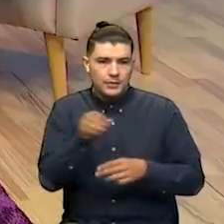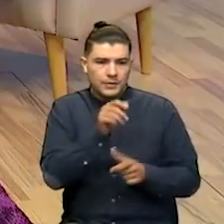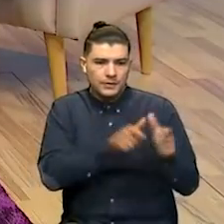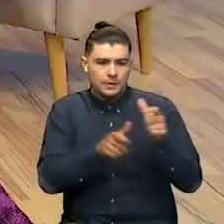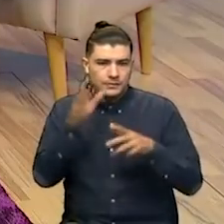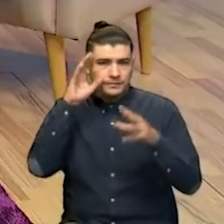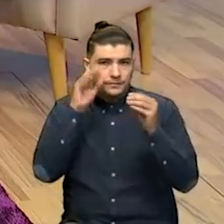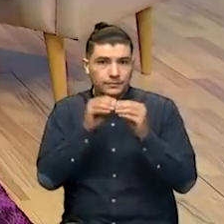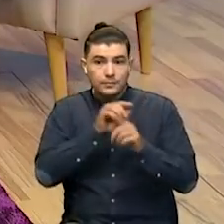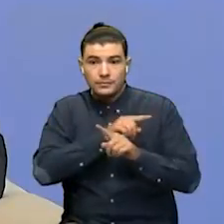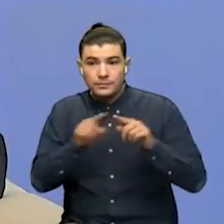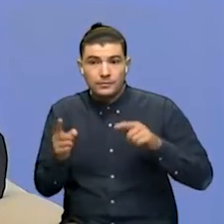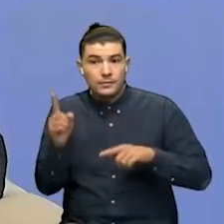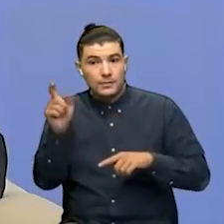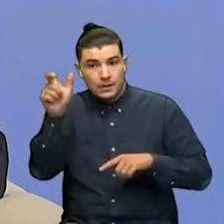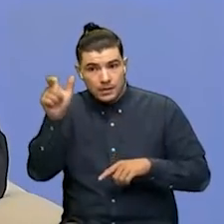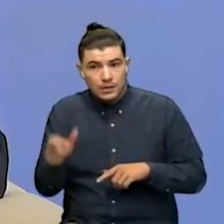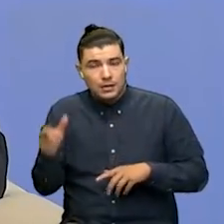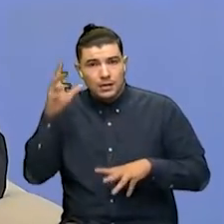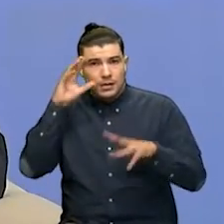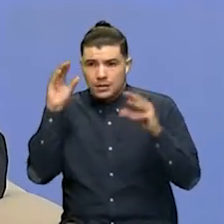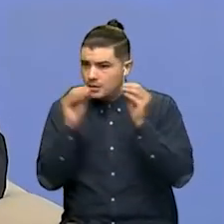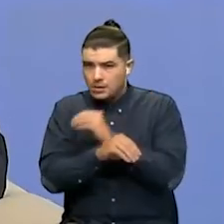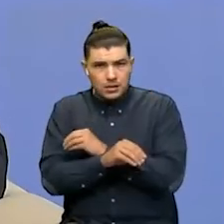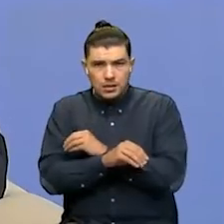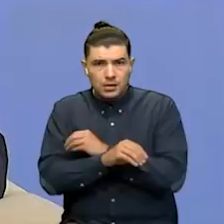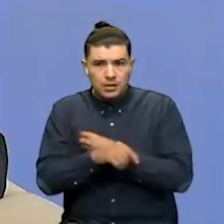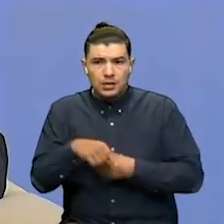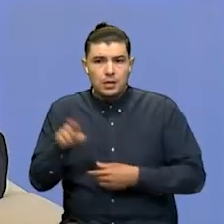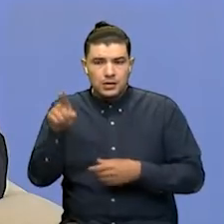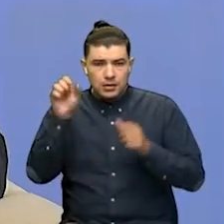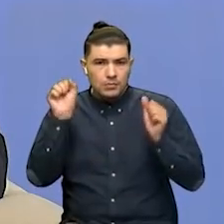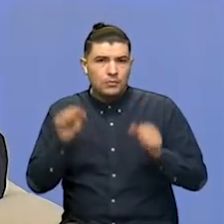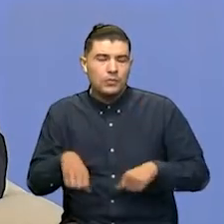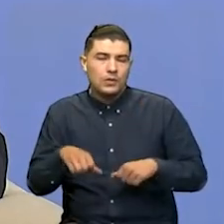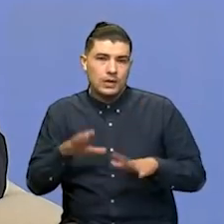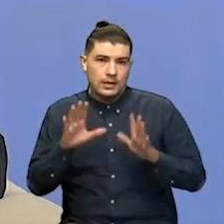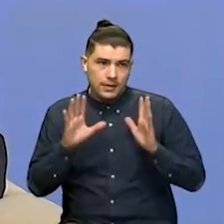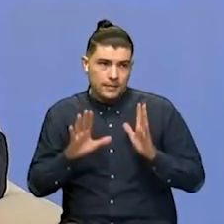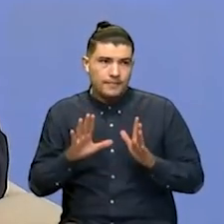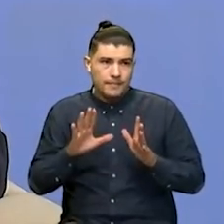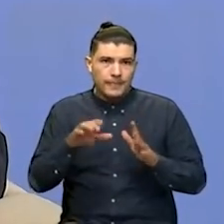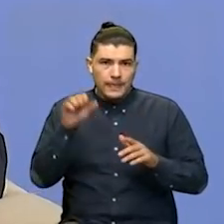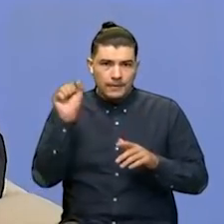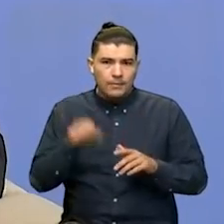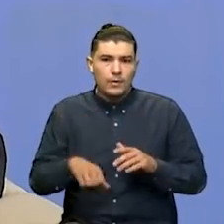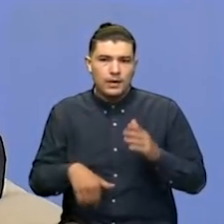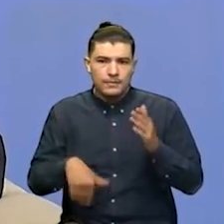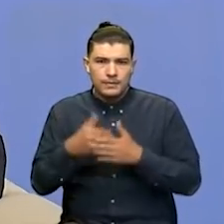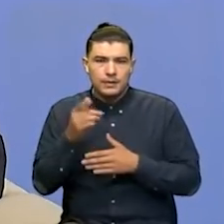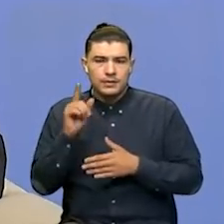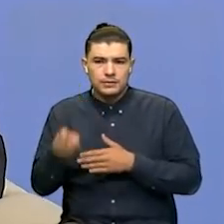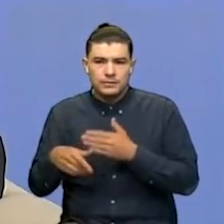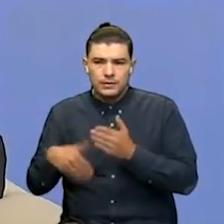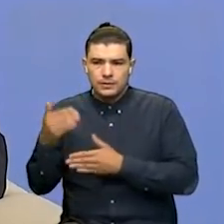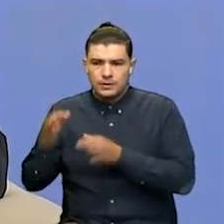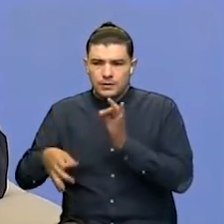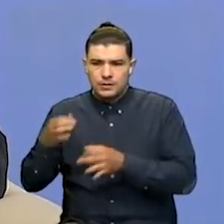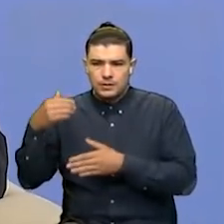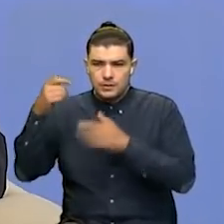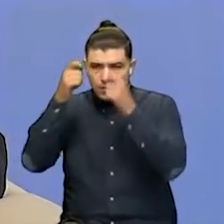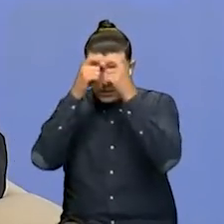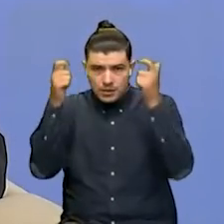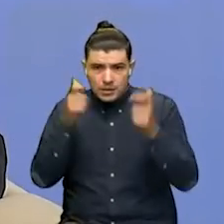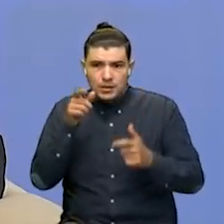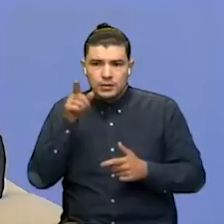acuerdo, pero si hay, aunque sea alguno de los herederos que no estén de acuerdo, se tiene que iniciar por medio de un juez de la República que